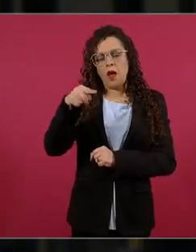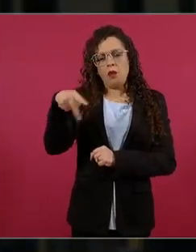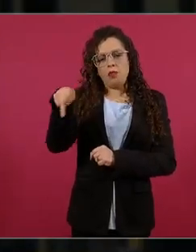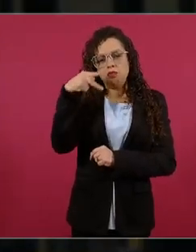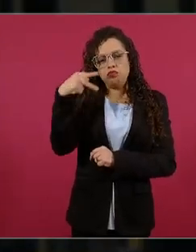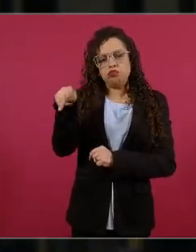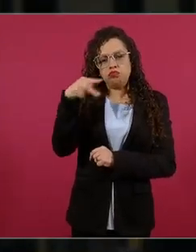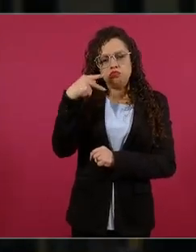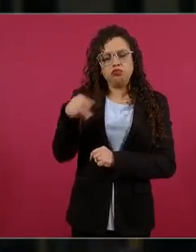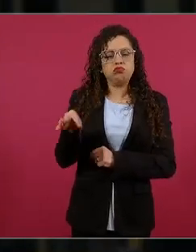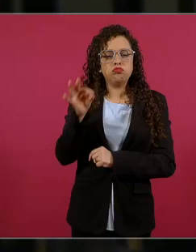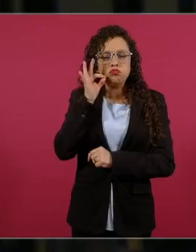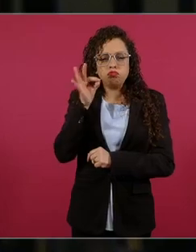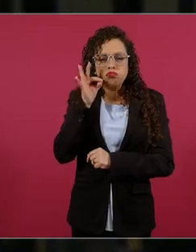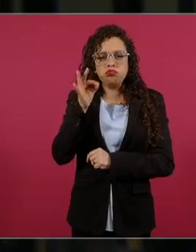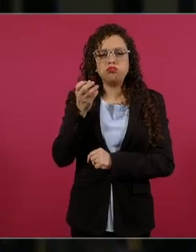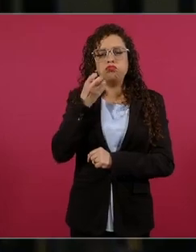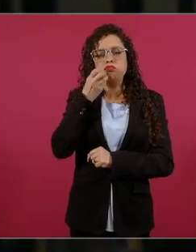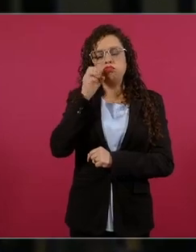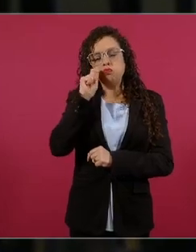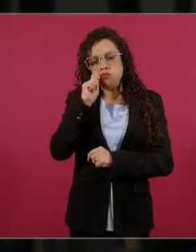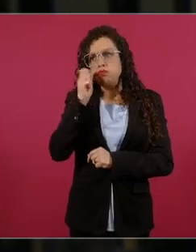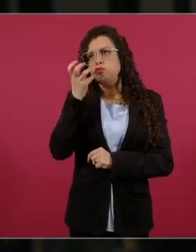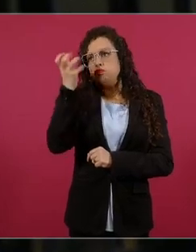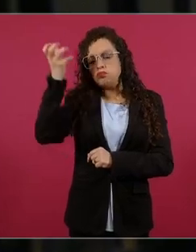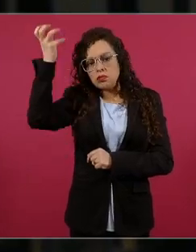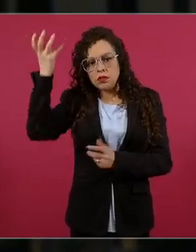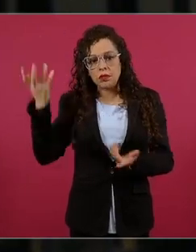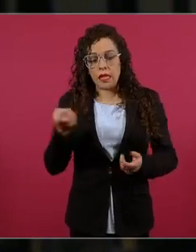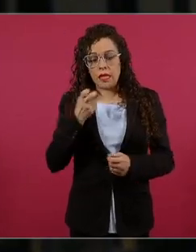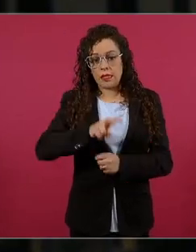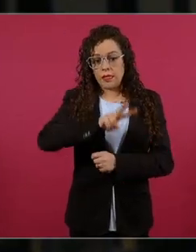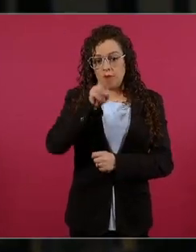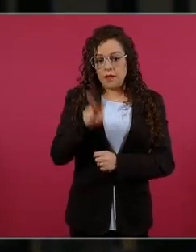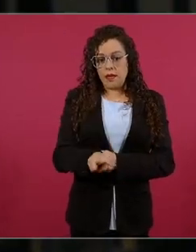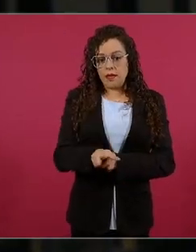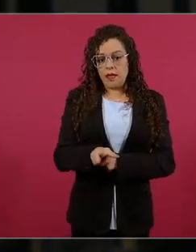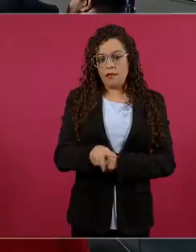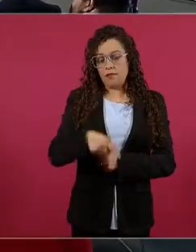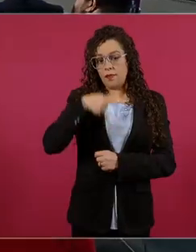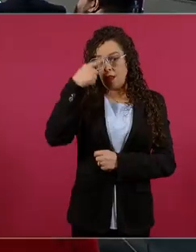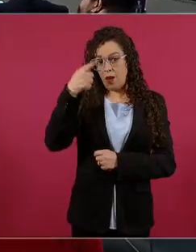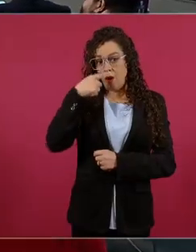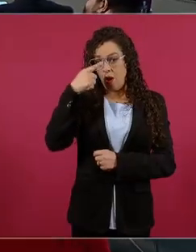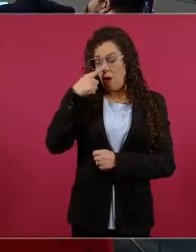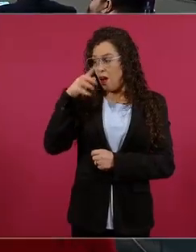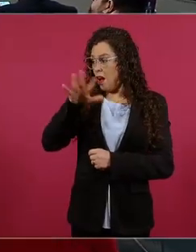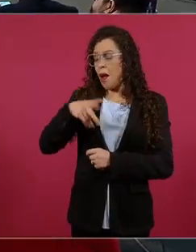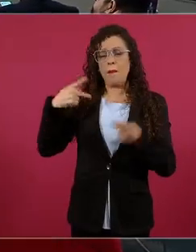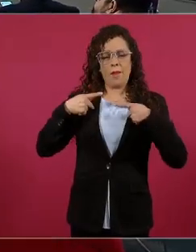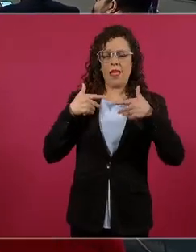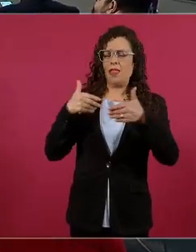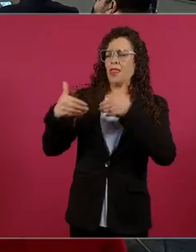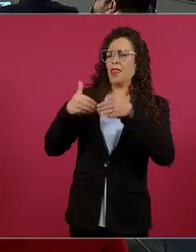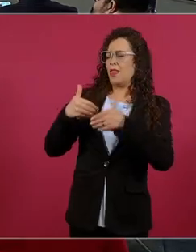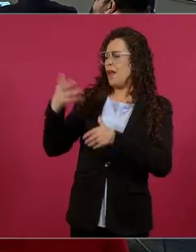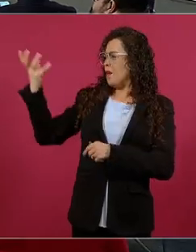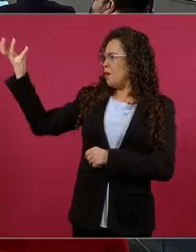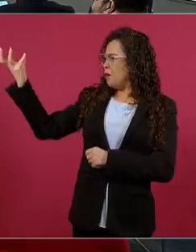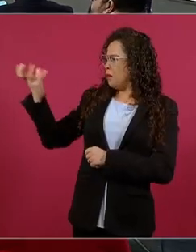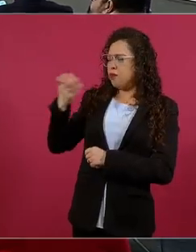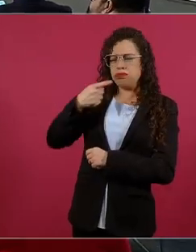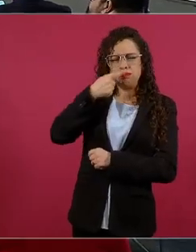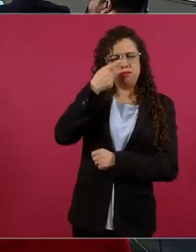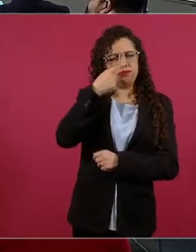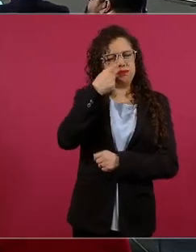la verdad el olor es completamente desagradable, la suciedad. Entonces también pues yo creo que es